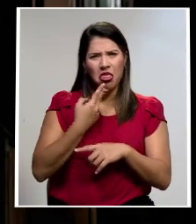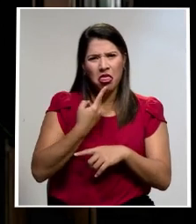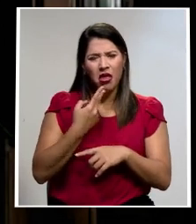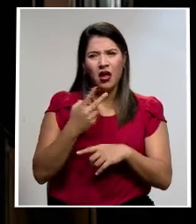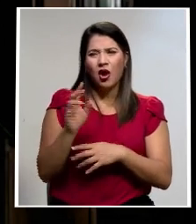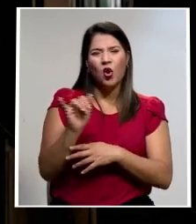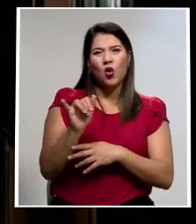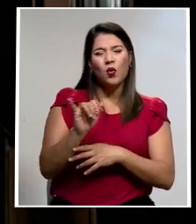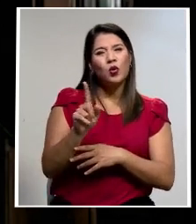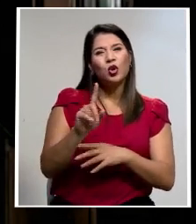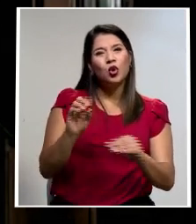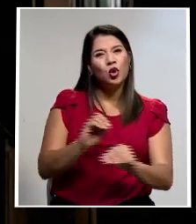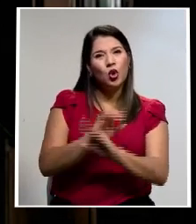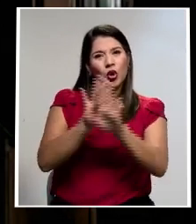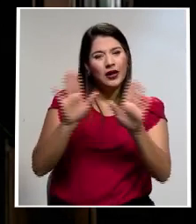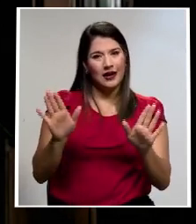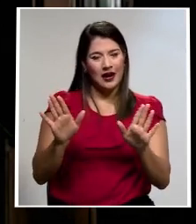notamos poco clara en cuanto